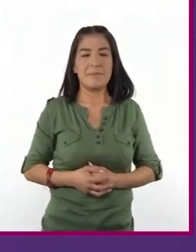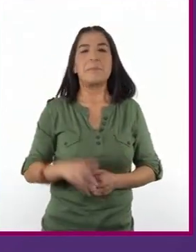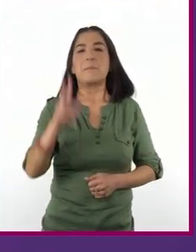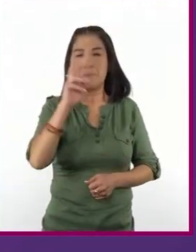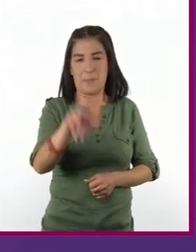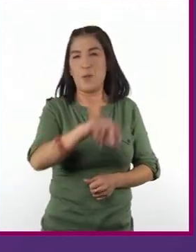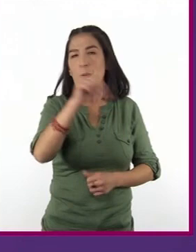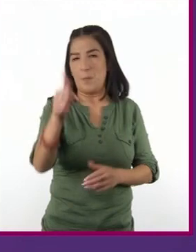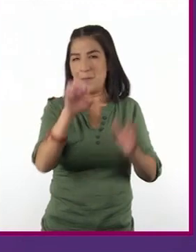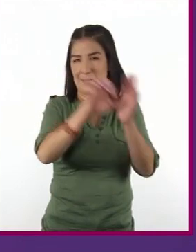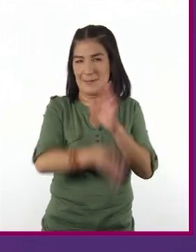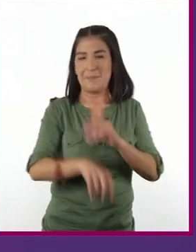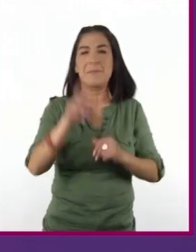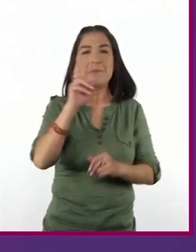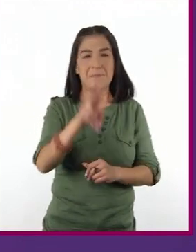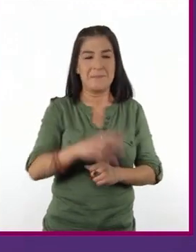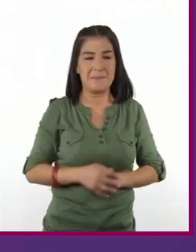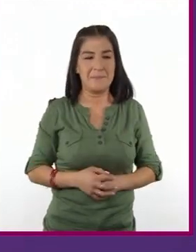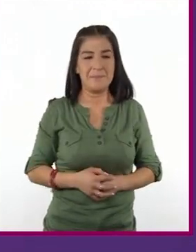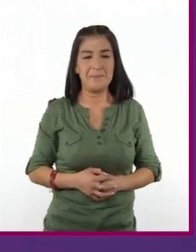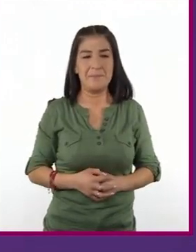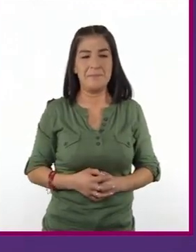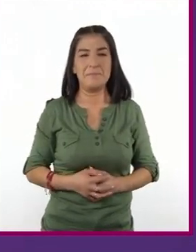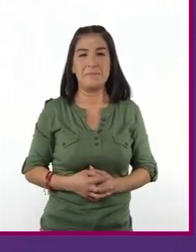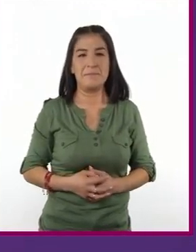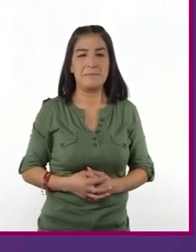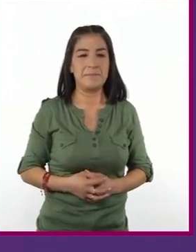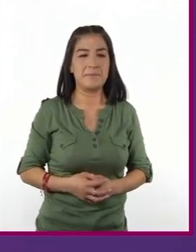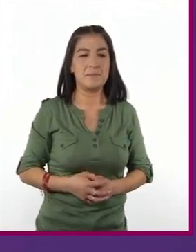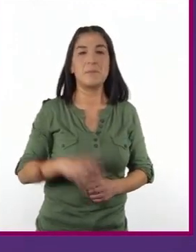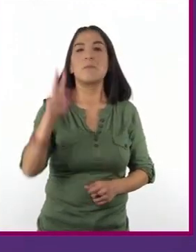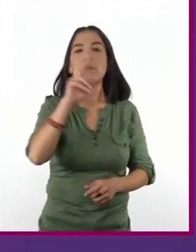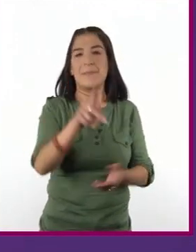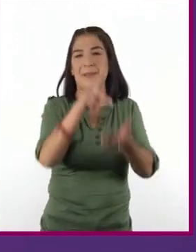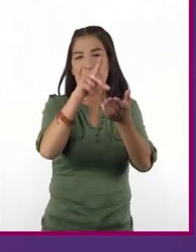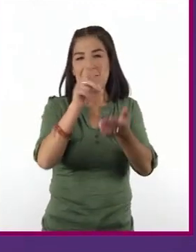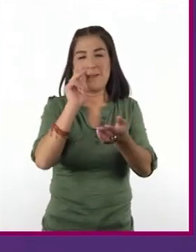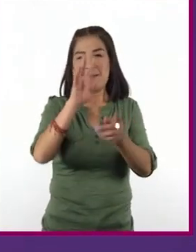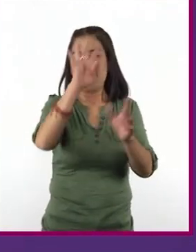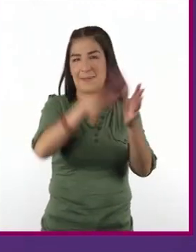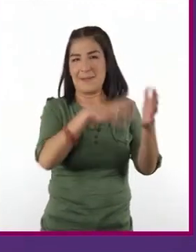Veamos otra manera de analizar el fenómeno. Observen la siguiente tabla.